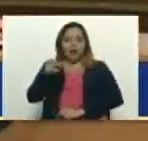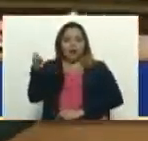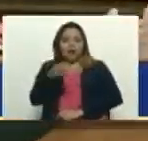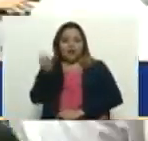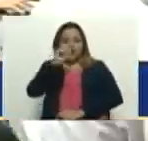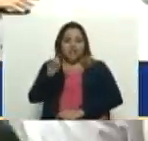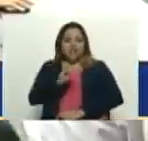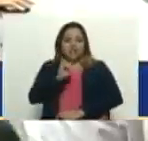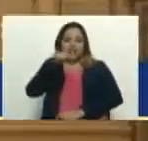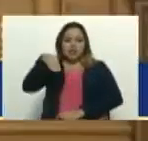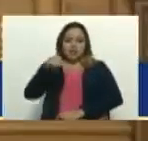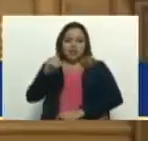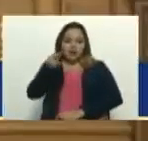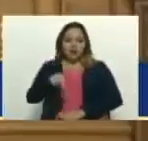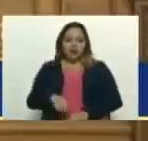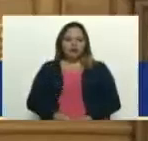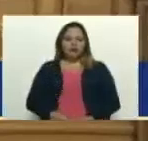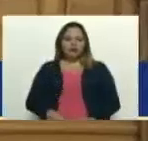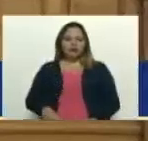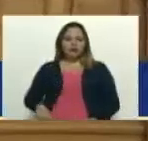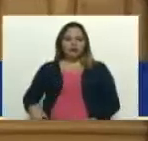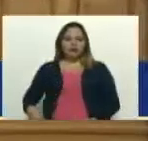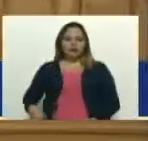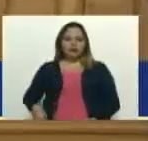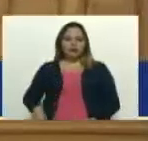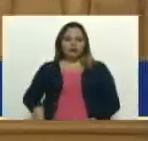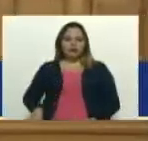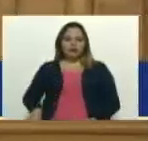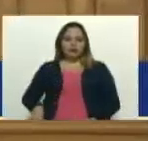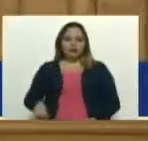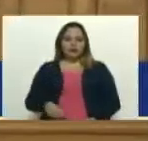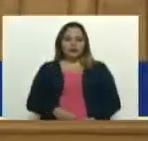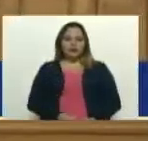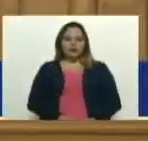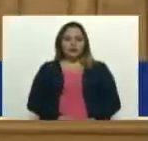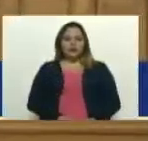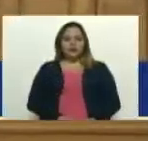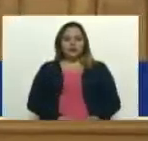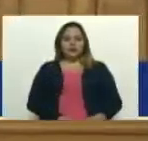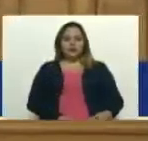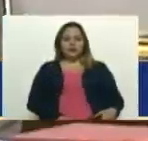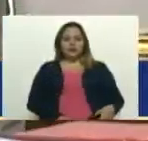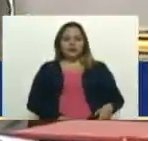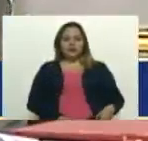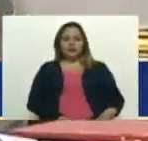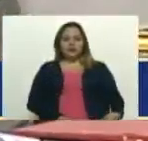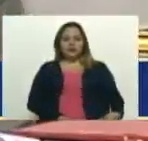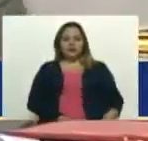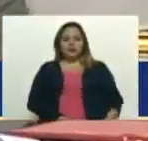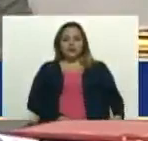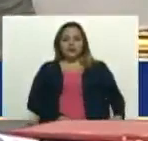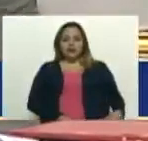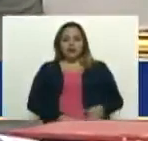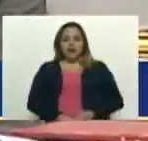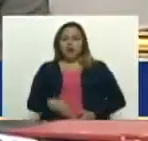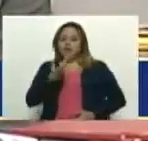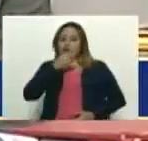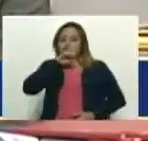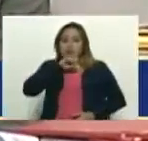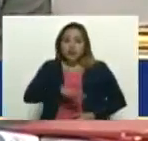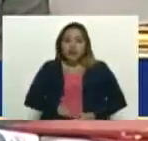Tantas anécdotas, tantos cuentos de ese cantor del pueblo que andaba siempre con